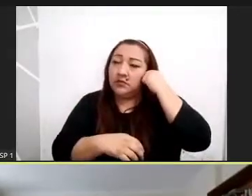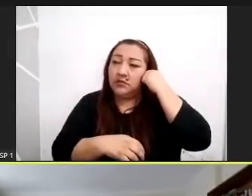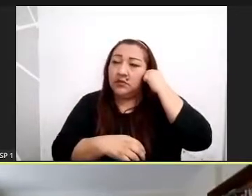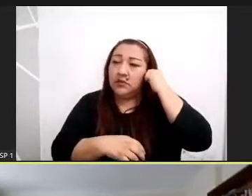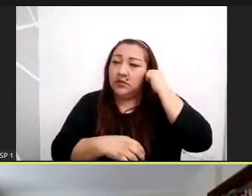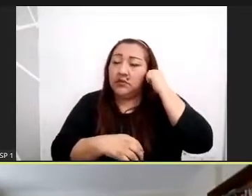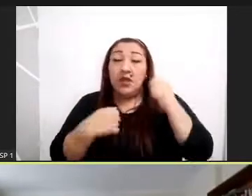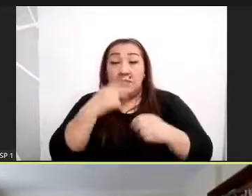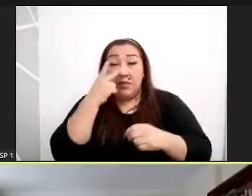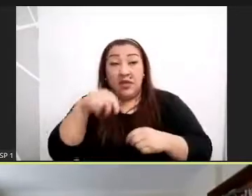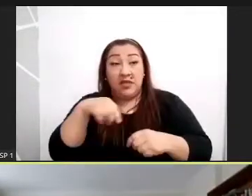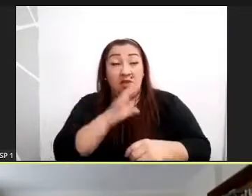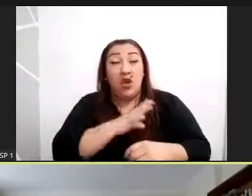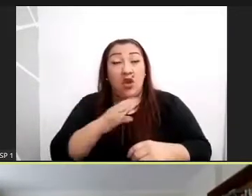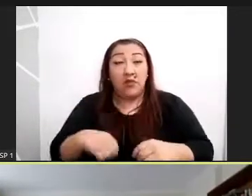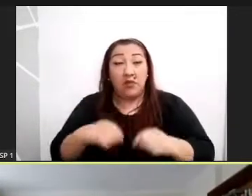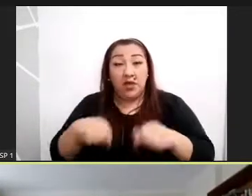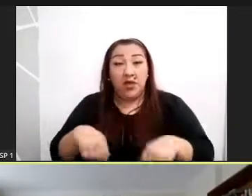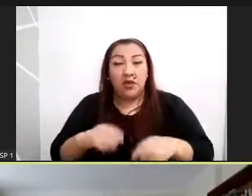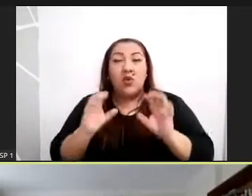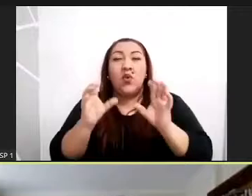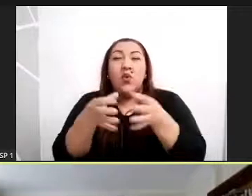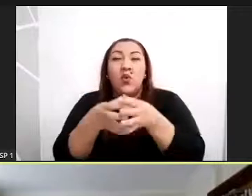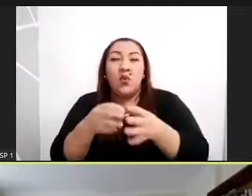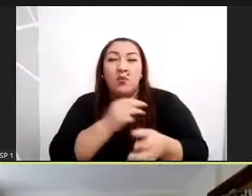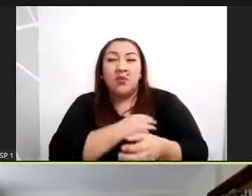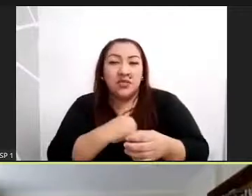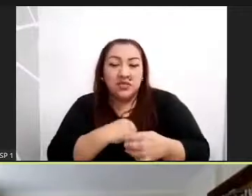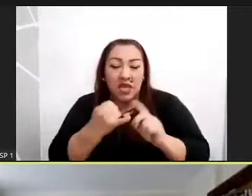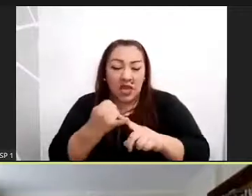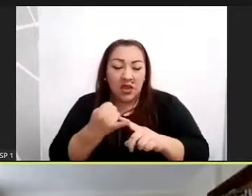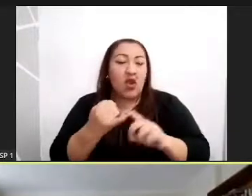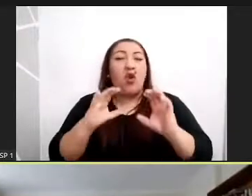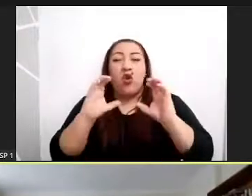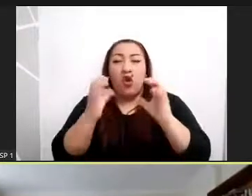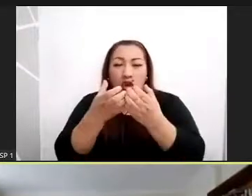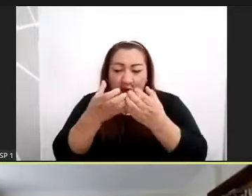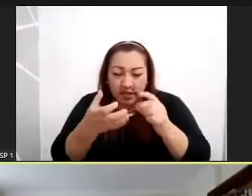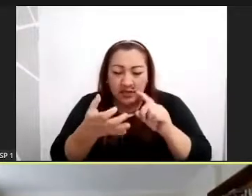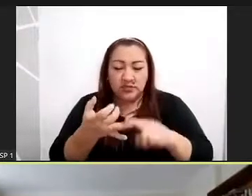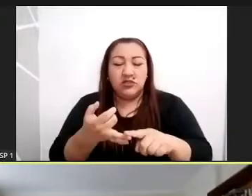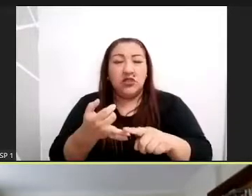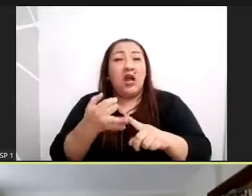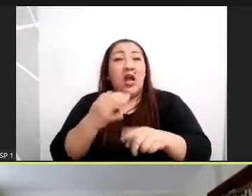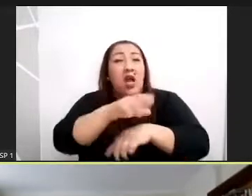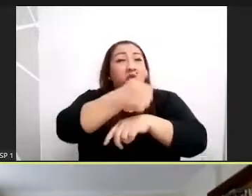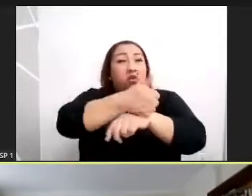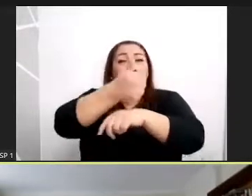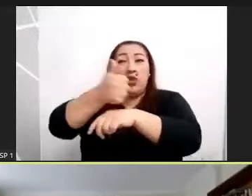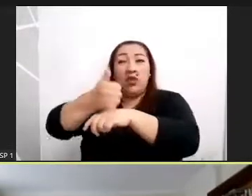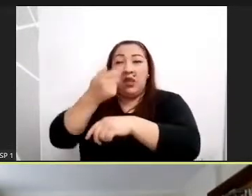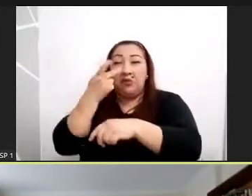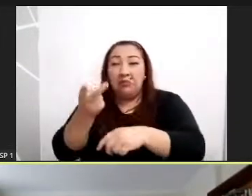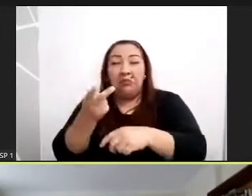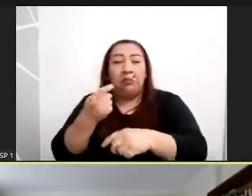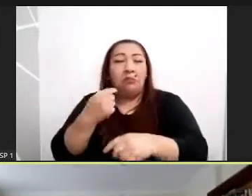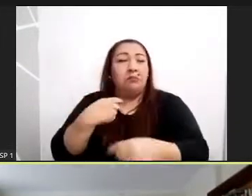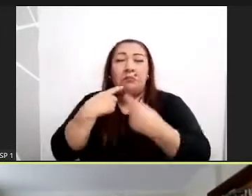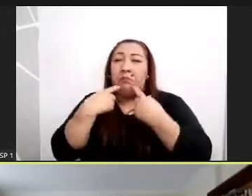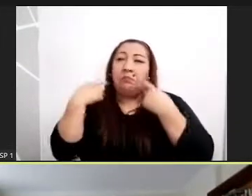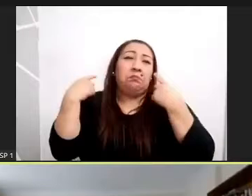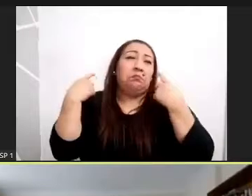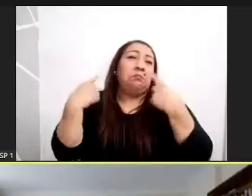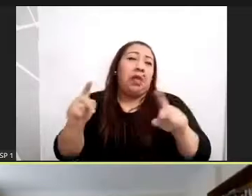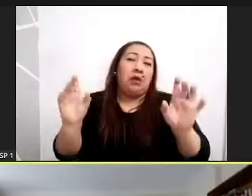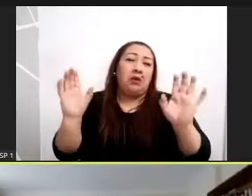nuestro gobierno, al gabinete, al Congreso, a las autoridades subnacionales, estamos peor. Un